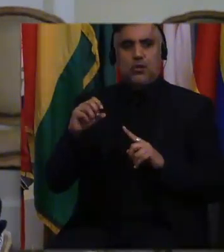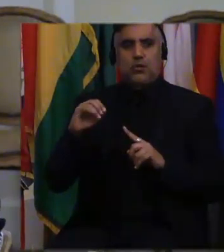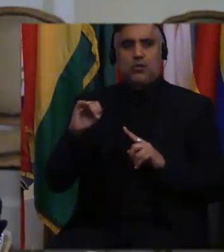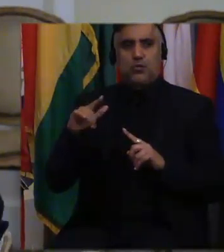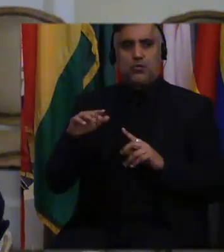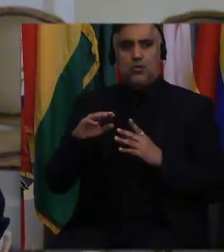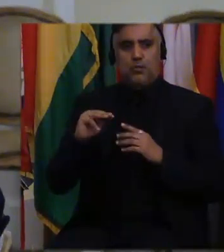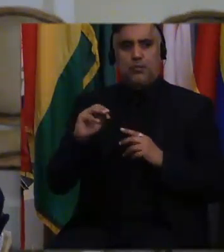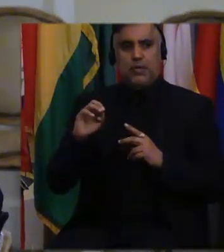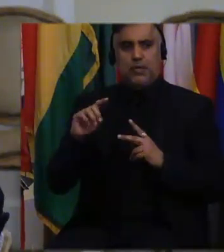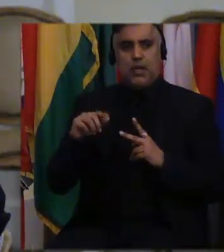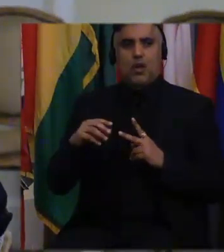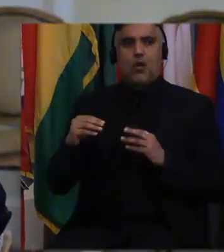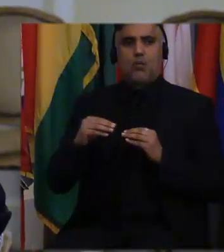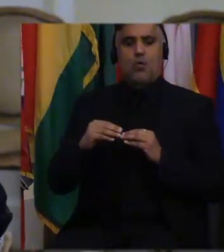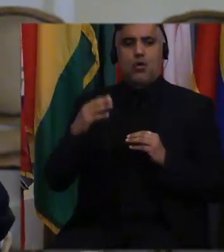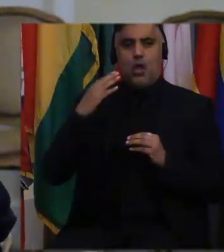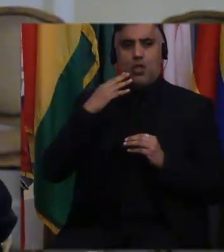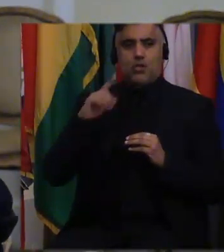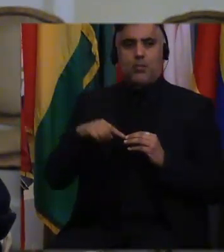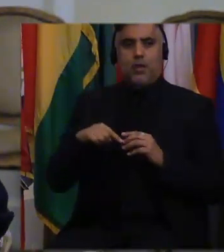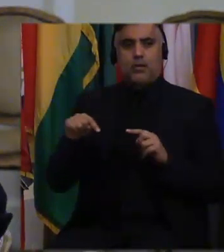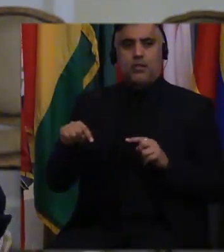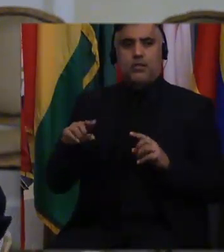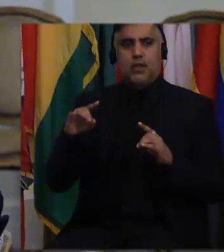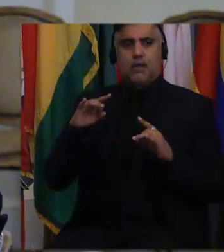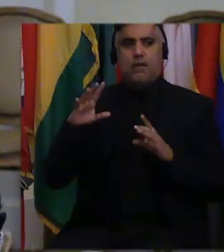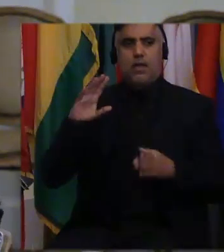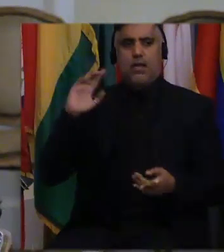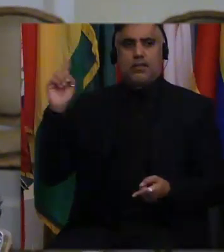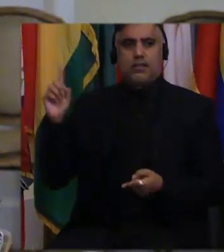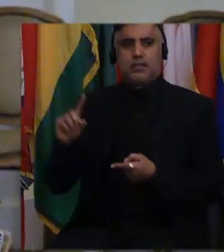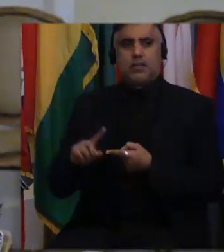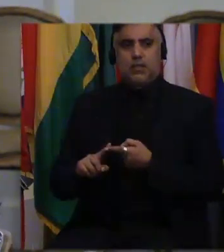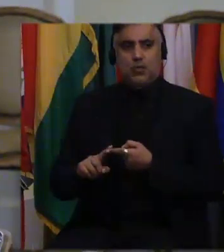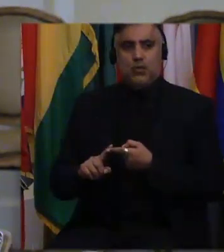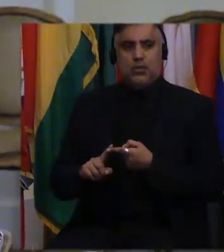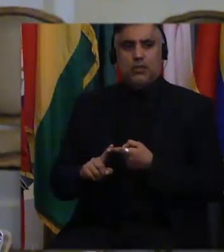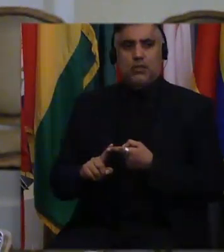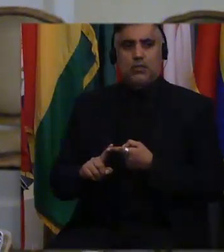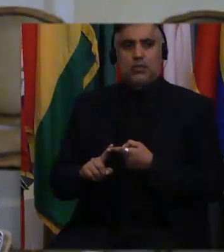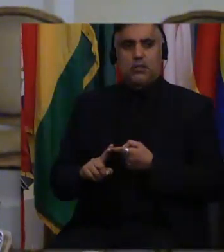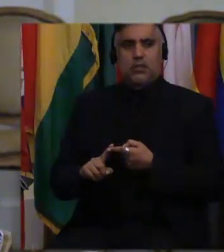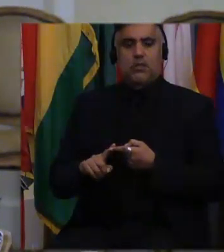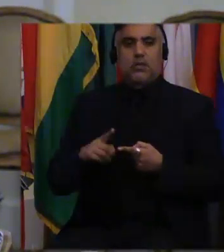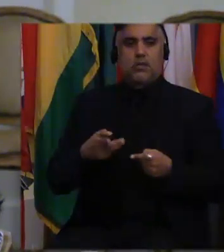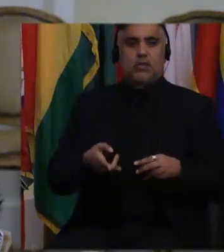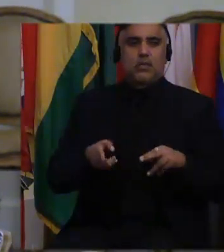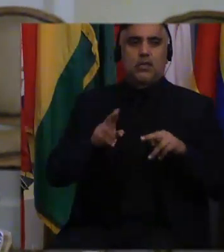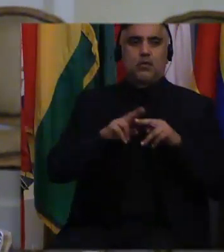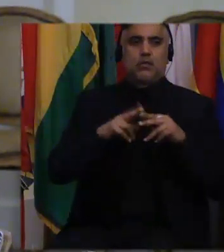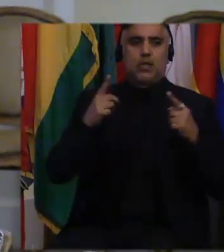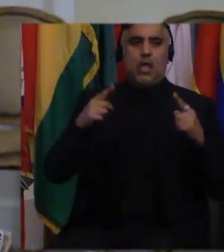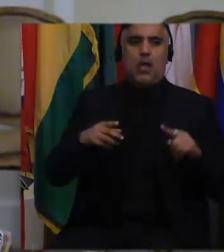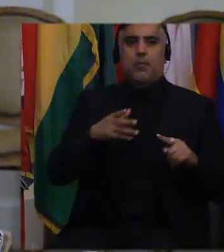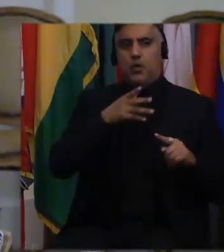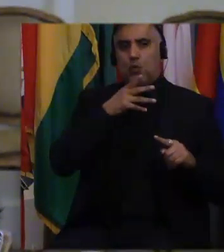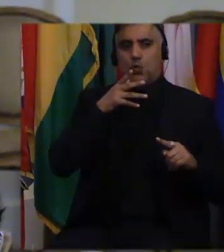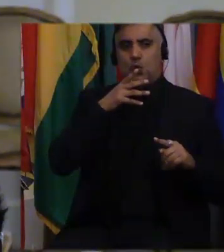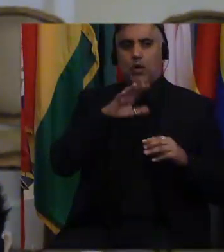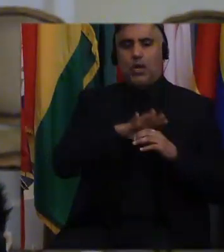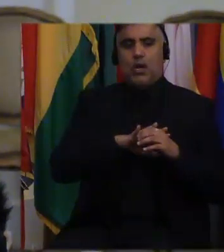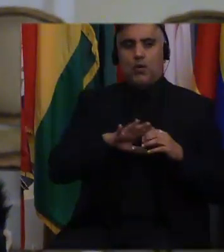han disminuido. El aumento se da en las zonas rurales. Y mi pregunta es